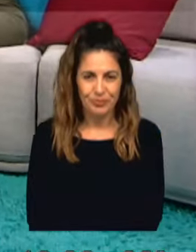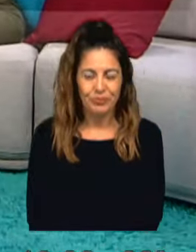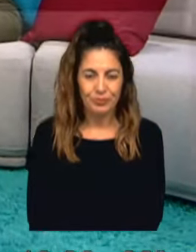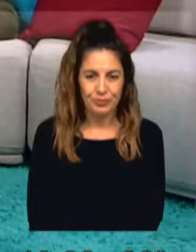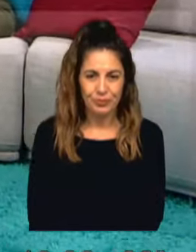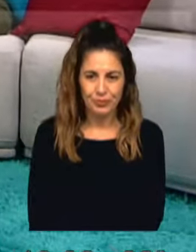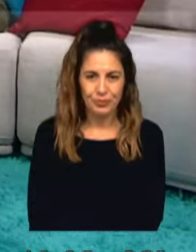viva